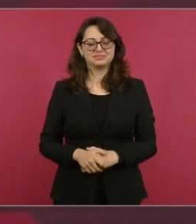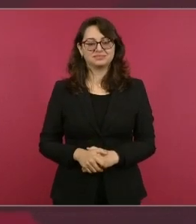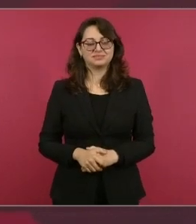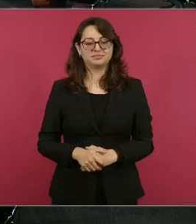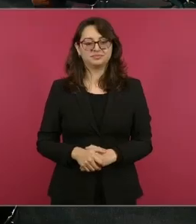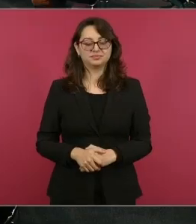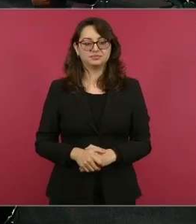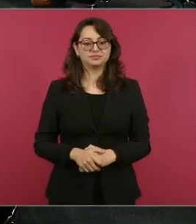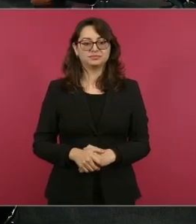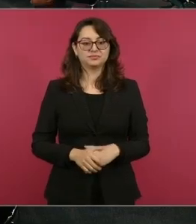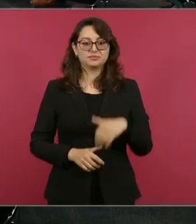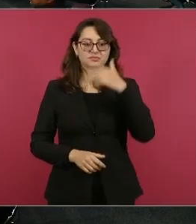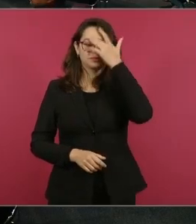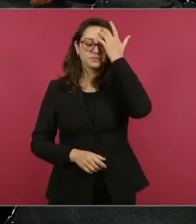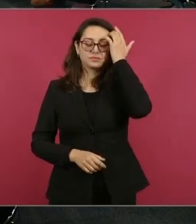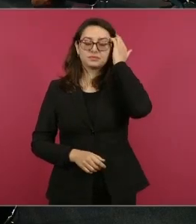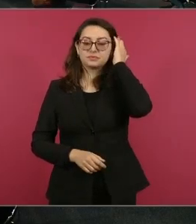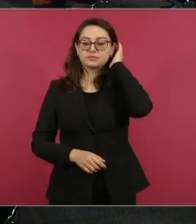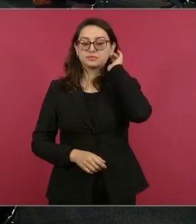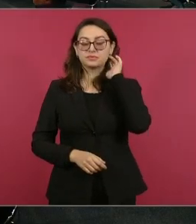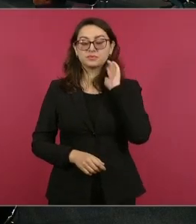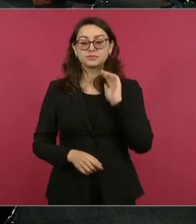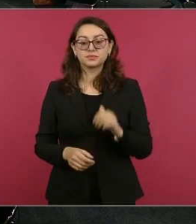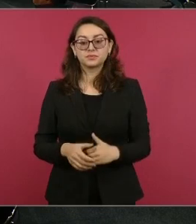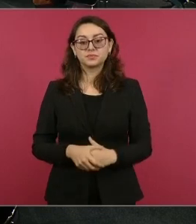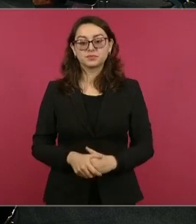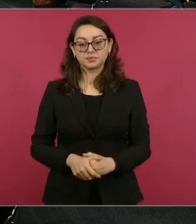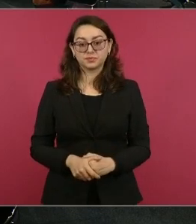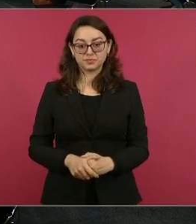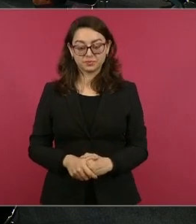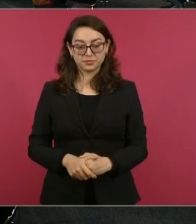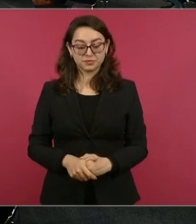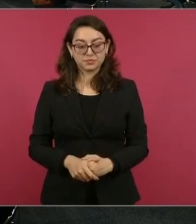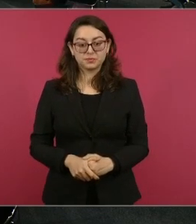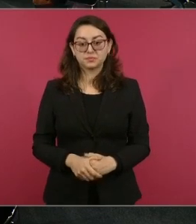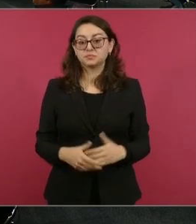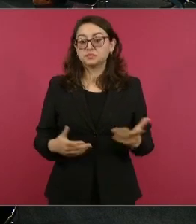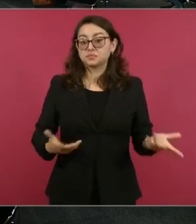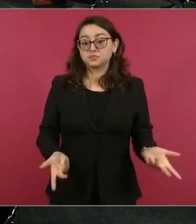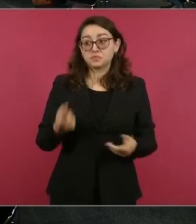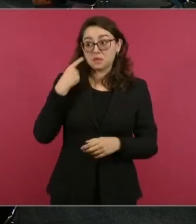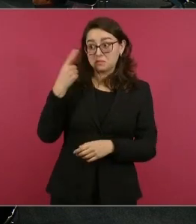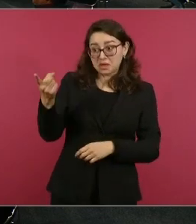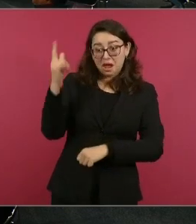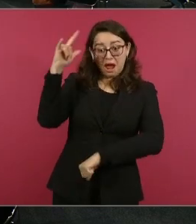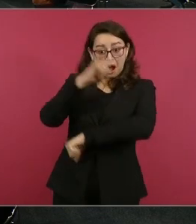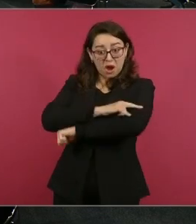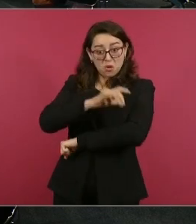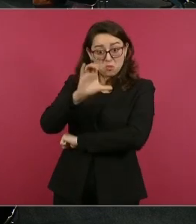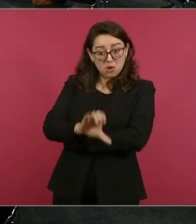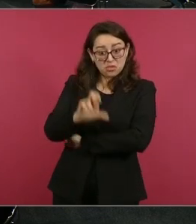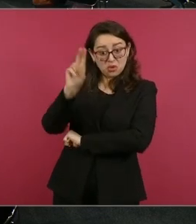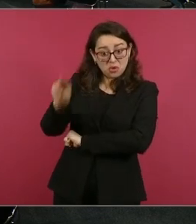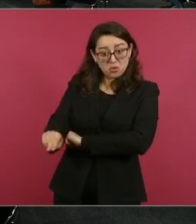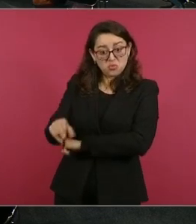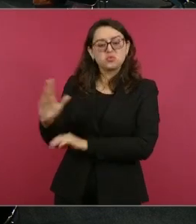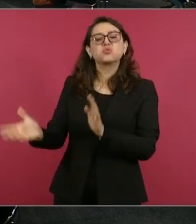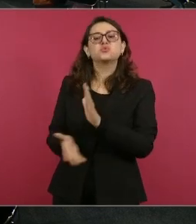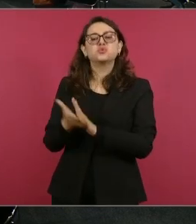¿Qué pasó con los aeropuertos? Hablando del aeropuerto de Cancún, ¿quién lo